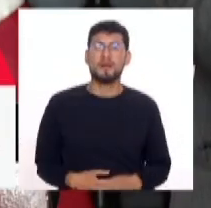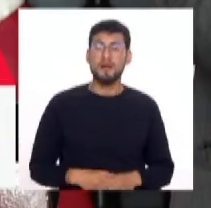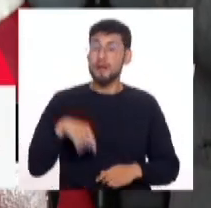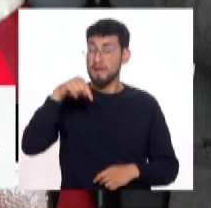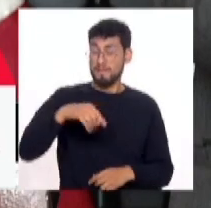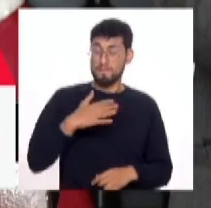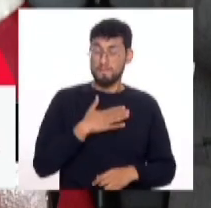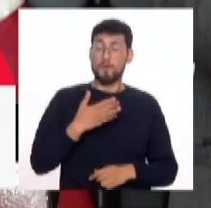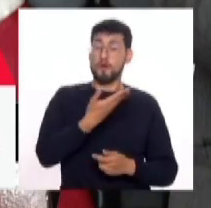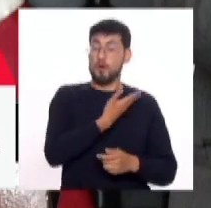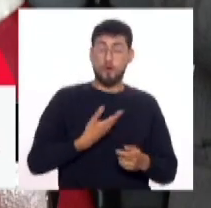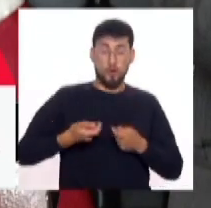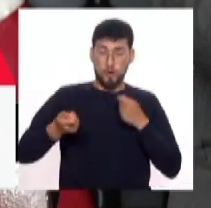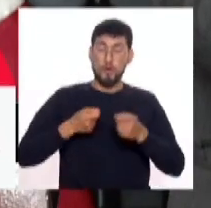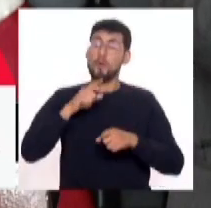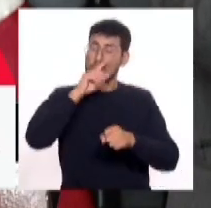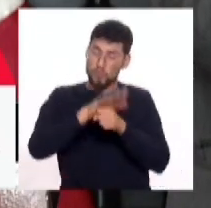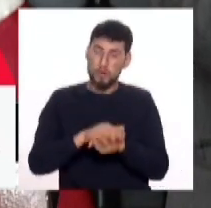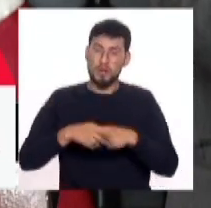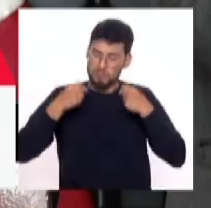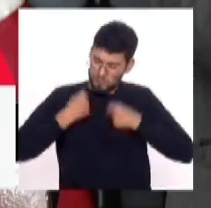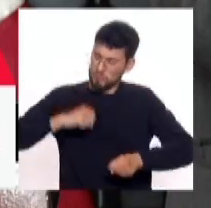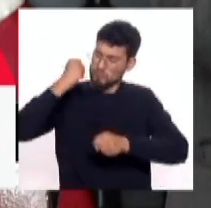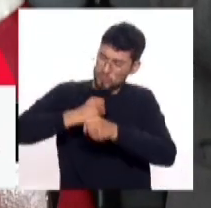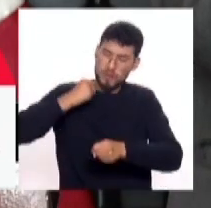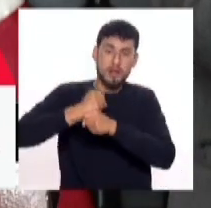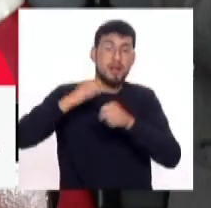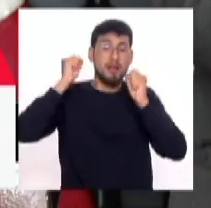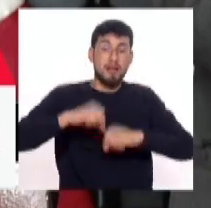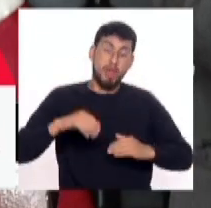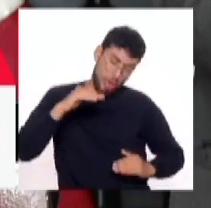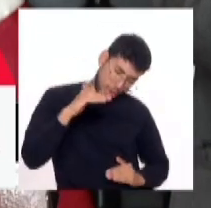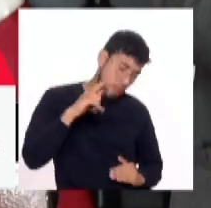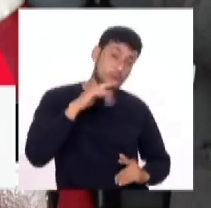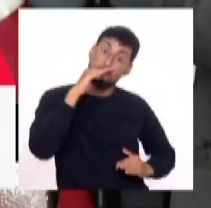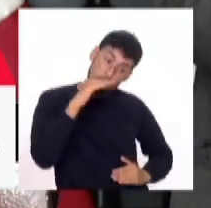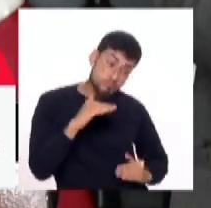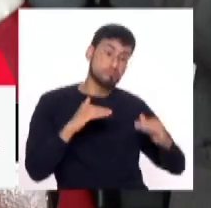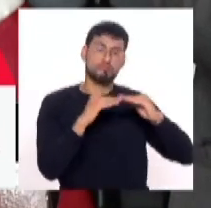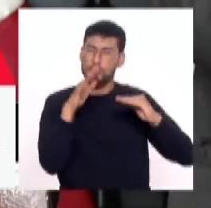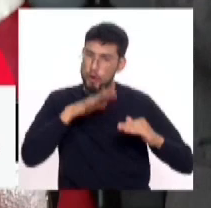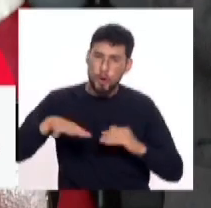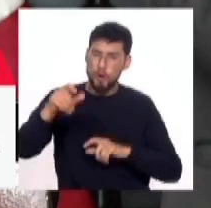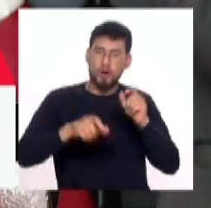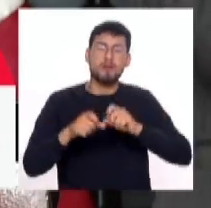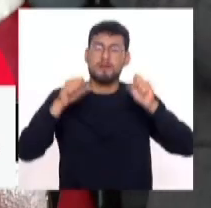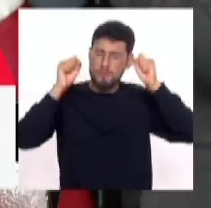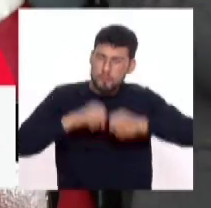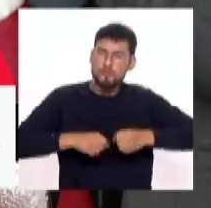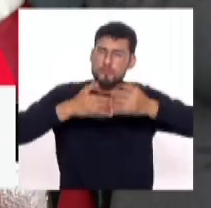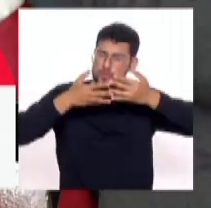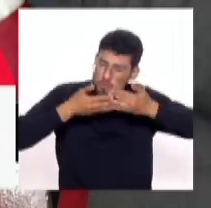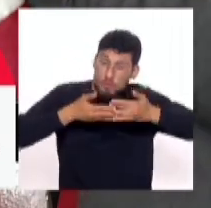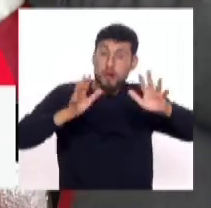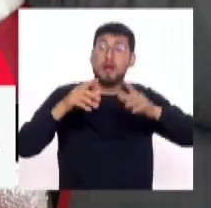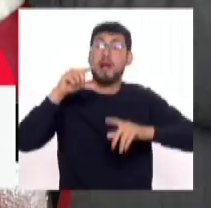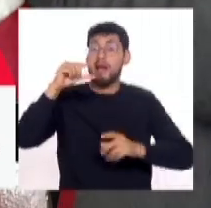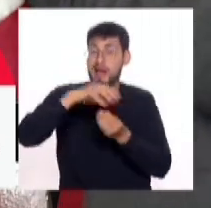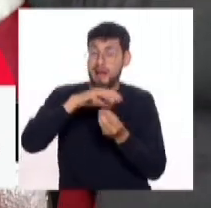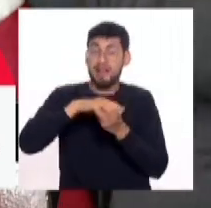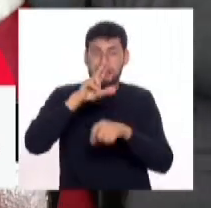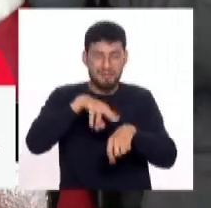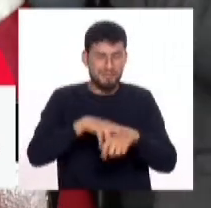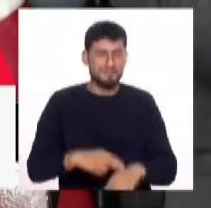compromiso de mi gobierno, seguir trabajando para cerrar las brechas sociales y masificar el gas